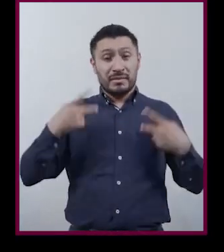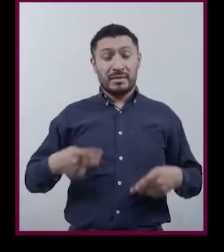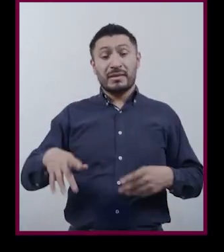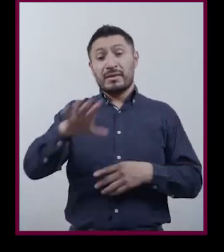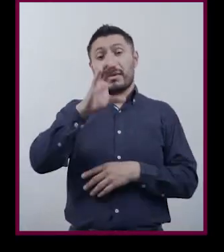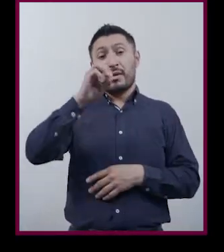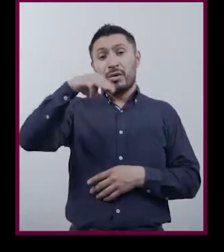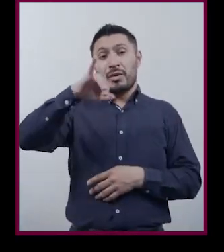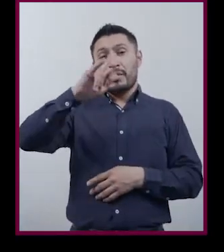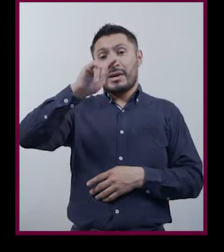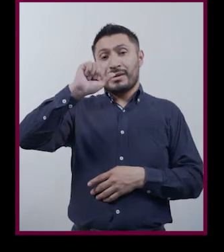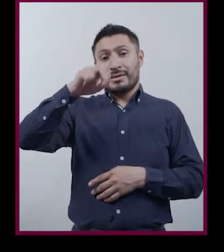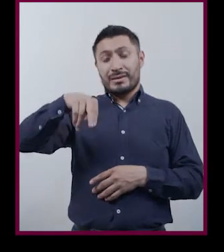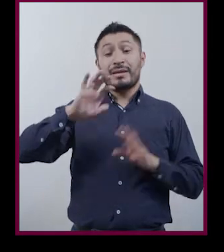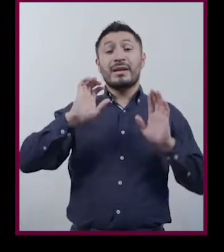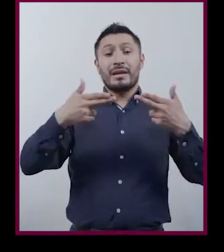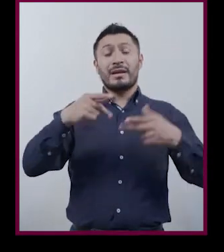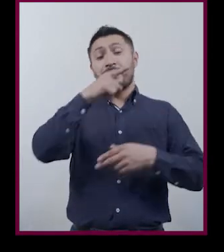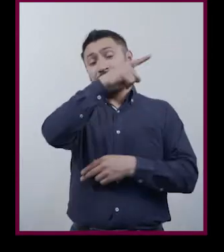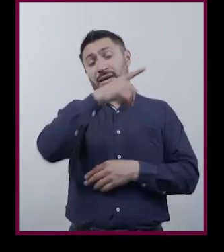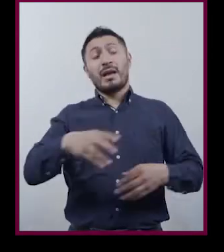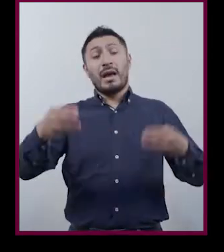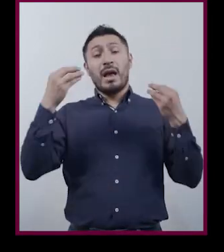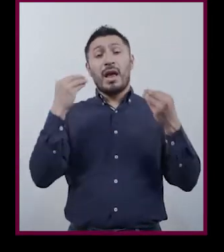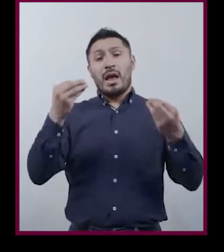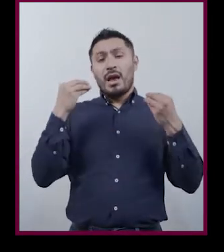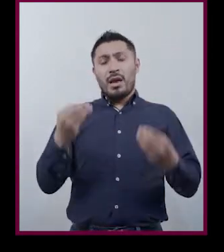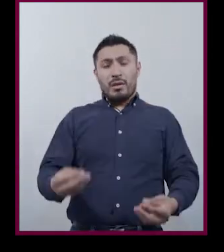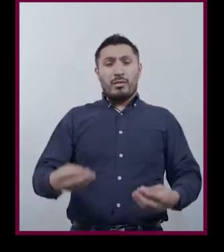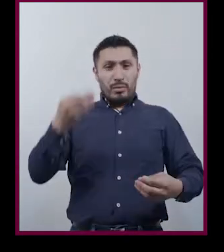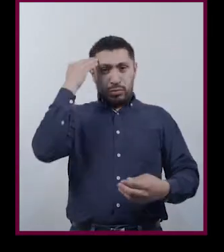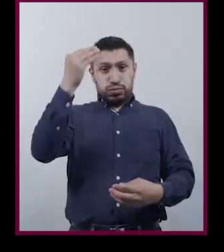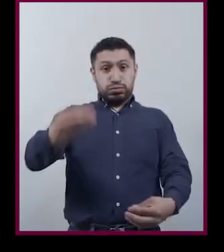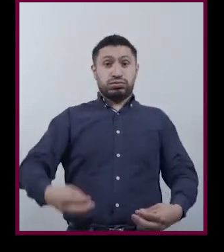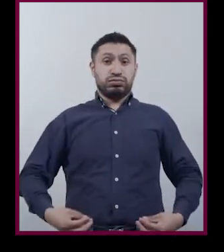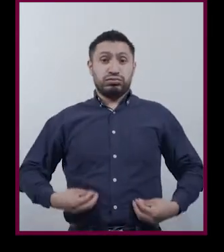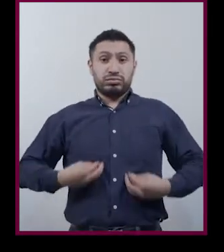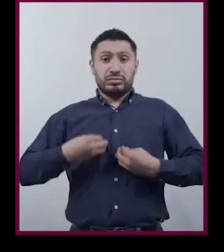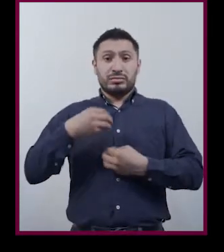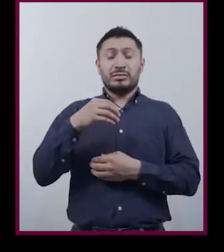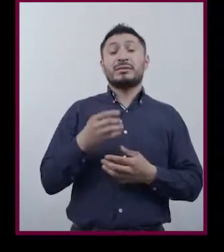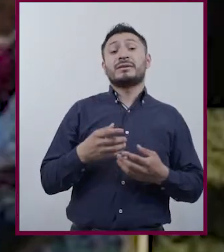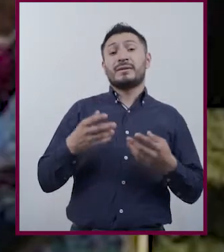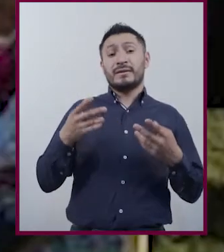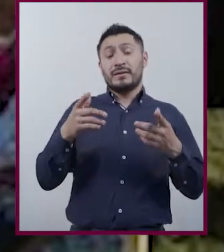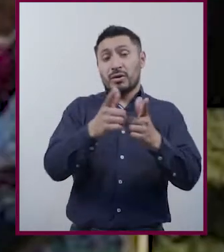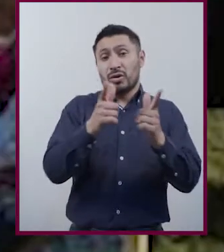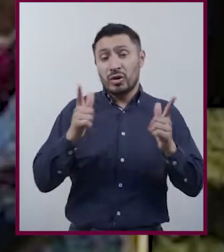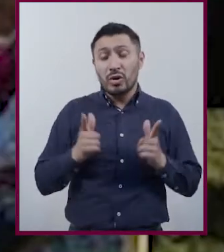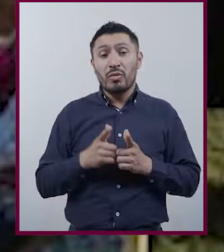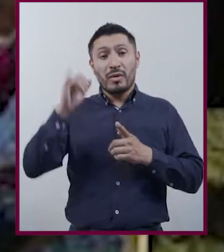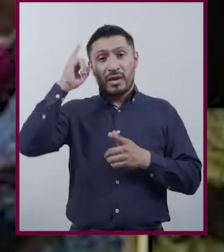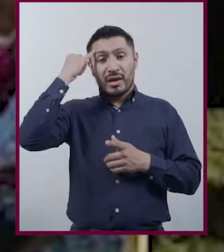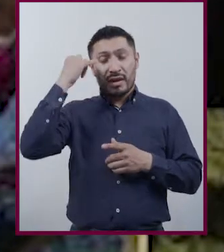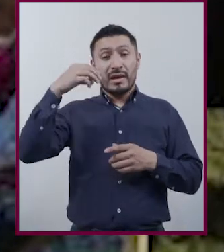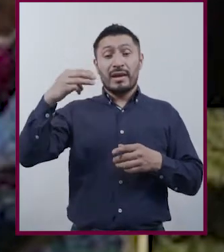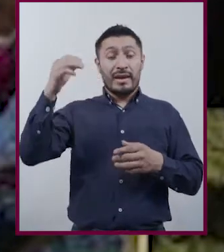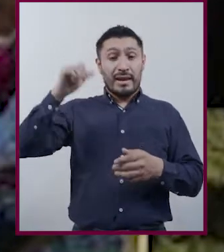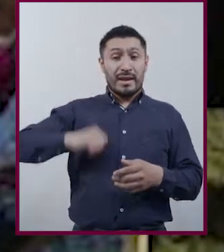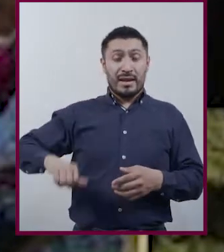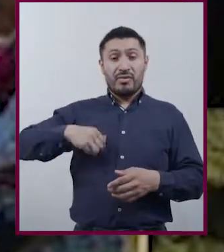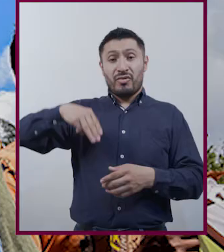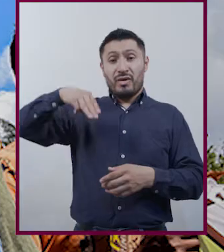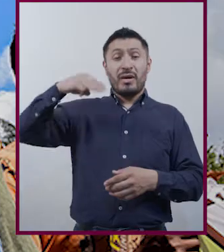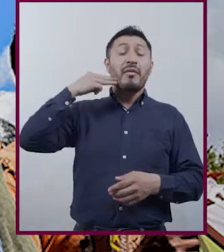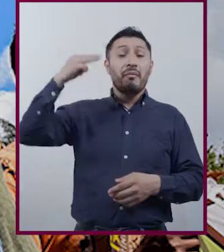de Comitán, en Chiapas, ha estado largamente habitada por los tzeltales, grupo indígena de origen maya. Su